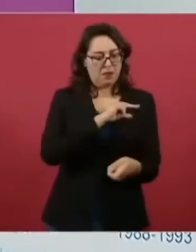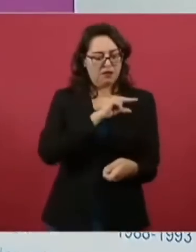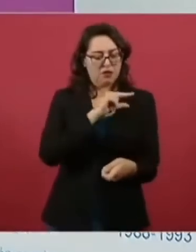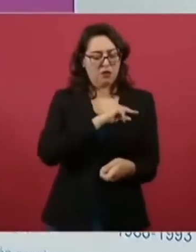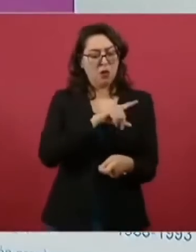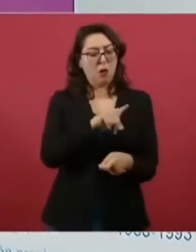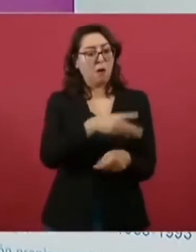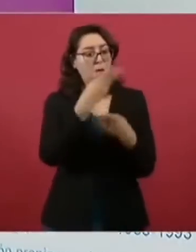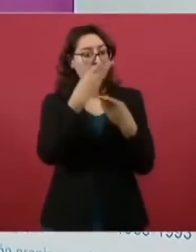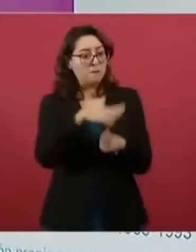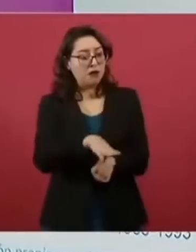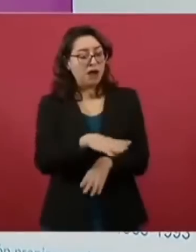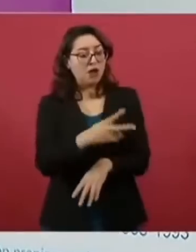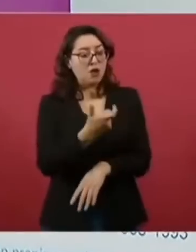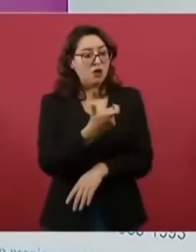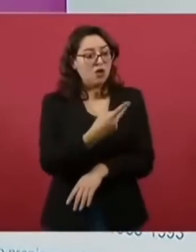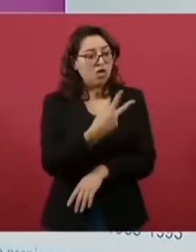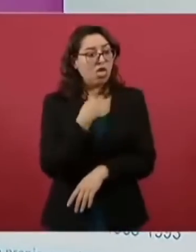privadas